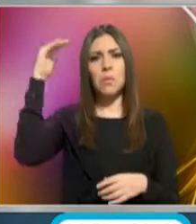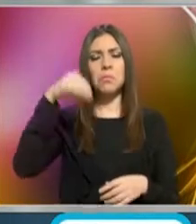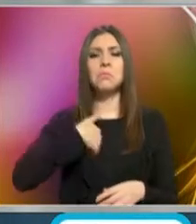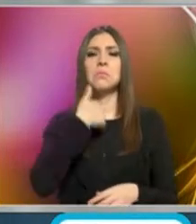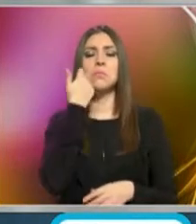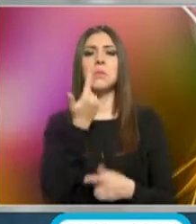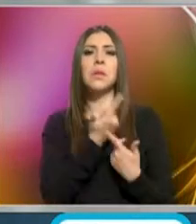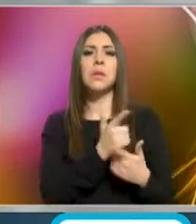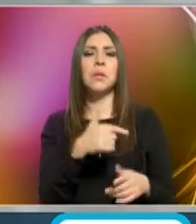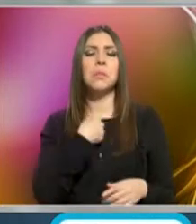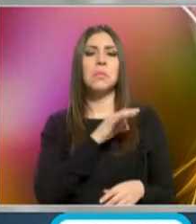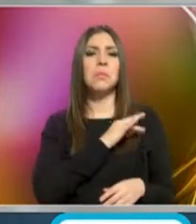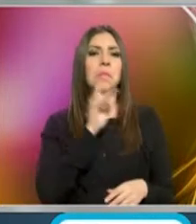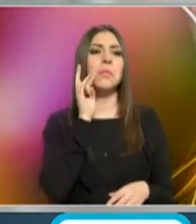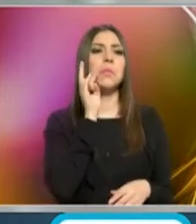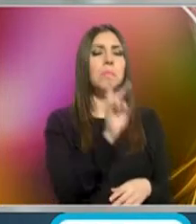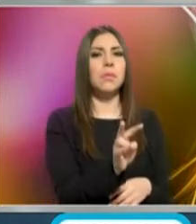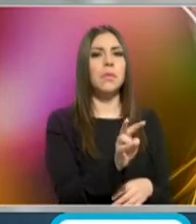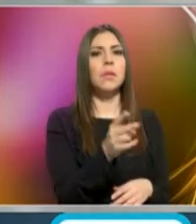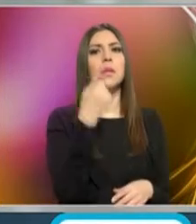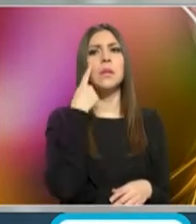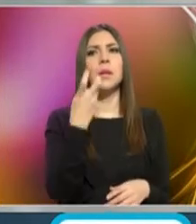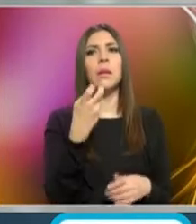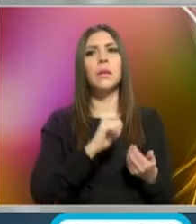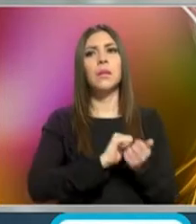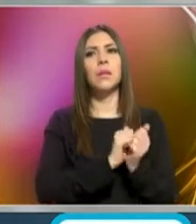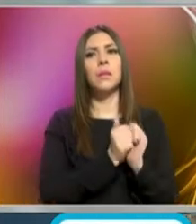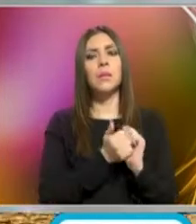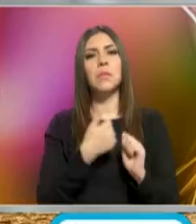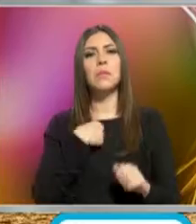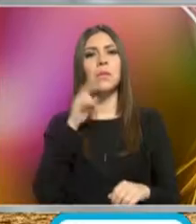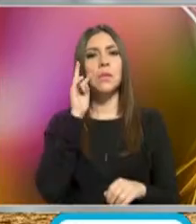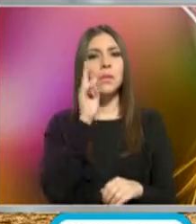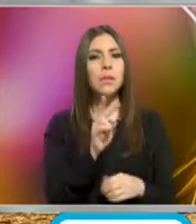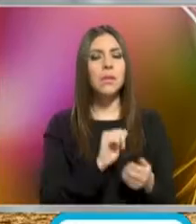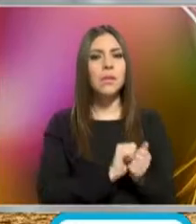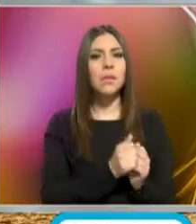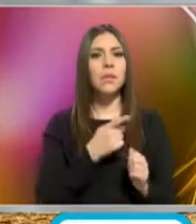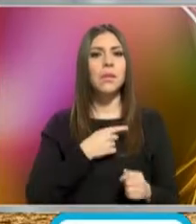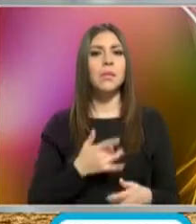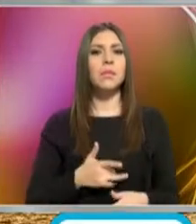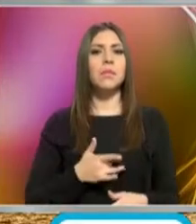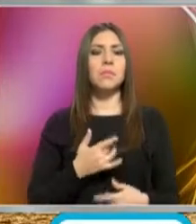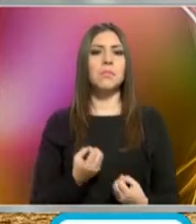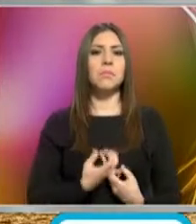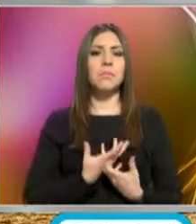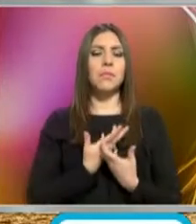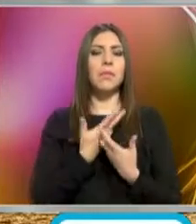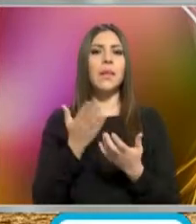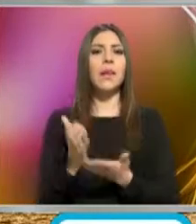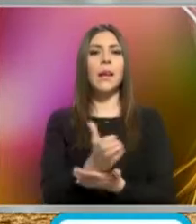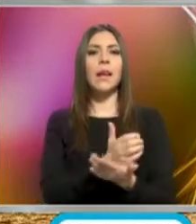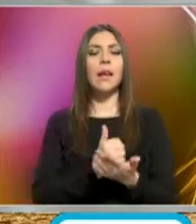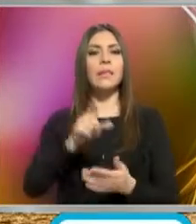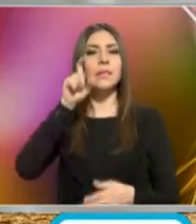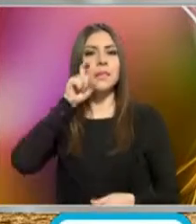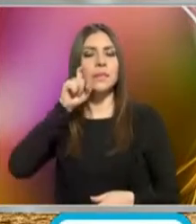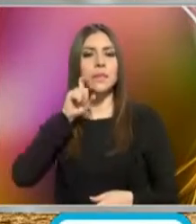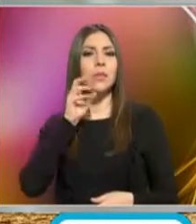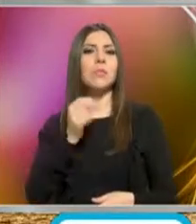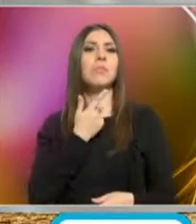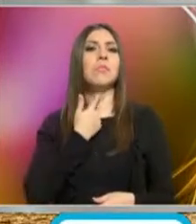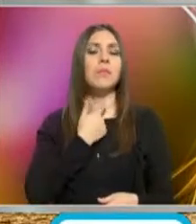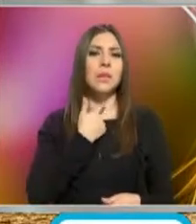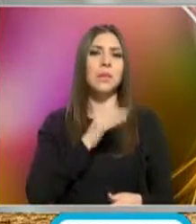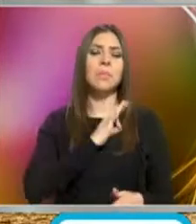ver y puede ser incluso una herramienta para la excitación, para la fantasía de Claro. las parejas mayores de edad, ¿no? Entre adultos siempre se